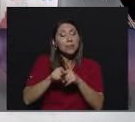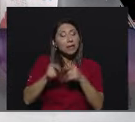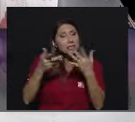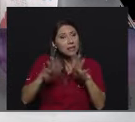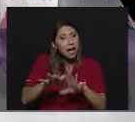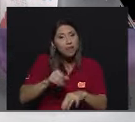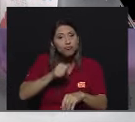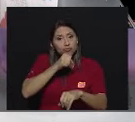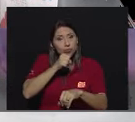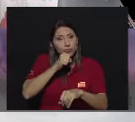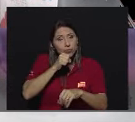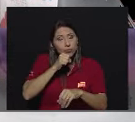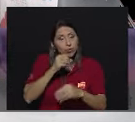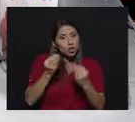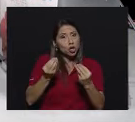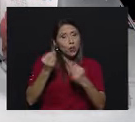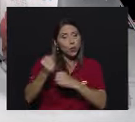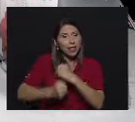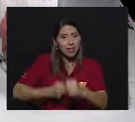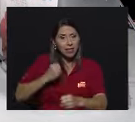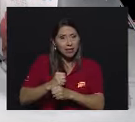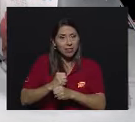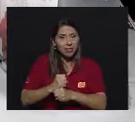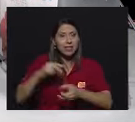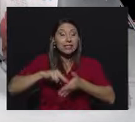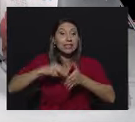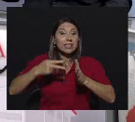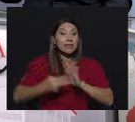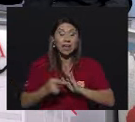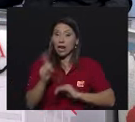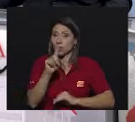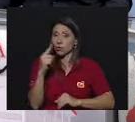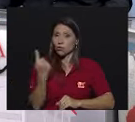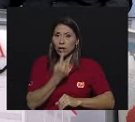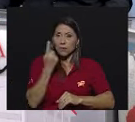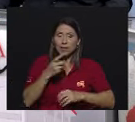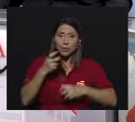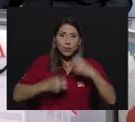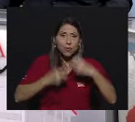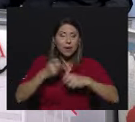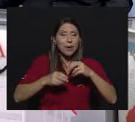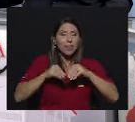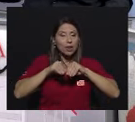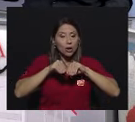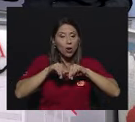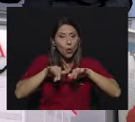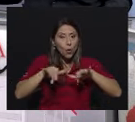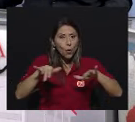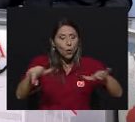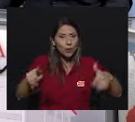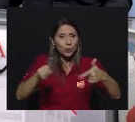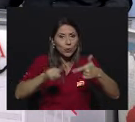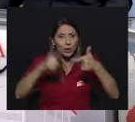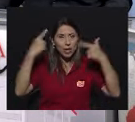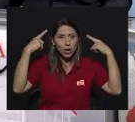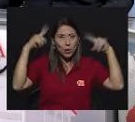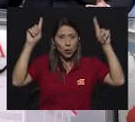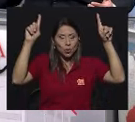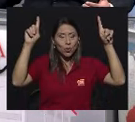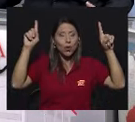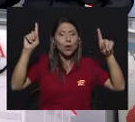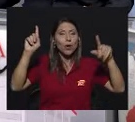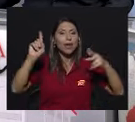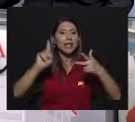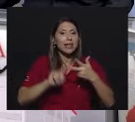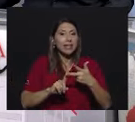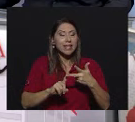tenemos problemas de no solo coberturas, sino también de logro, pero más